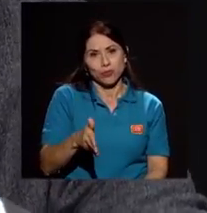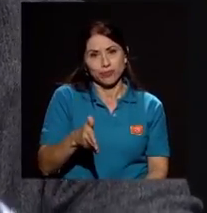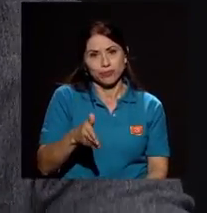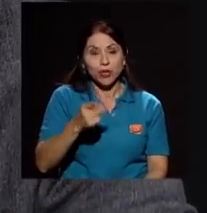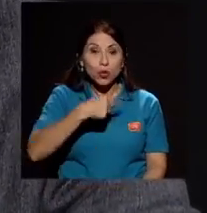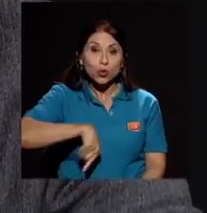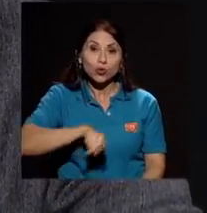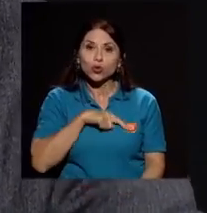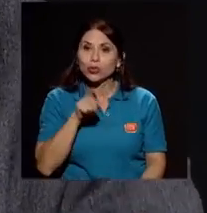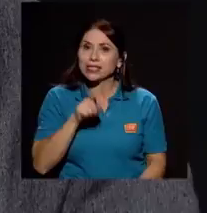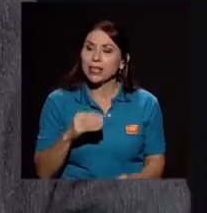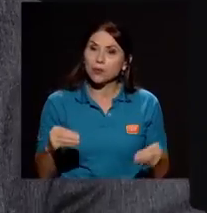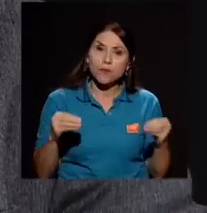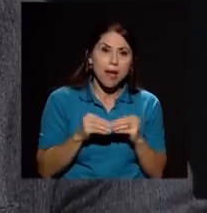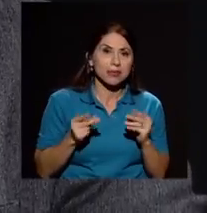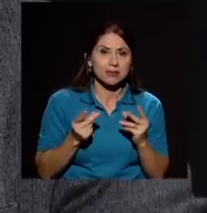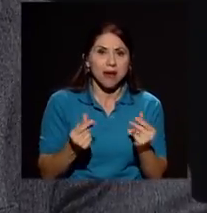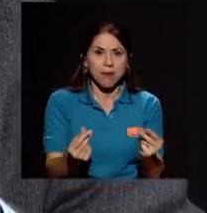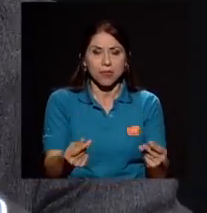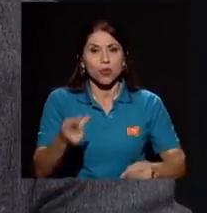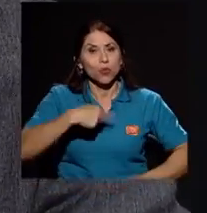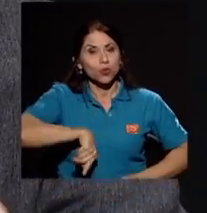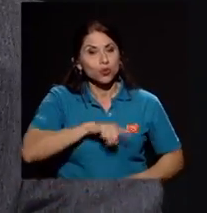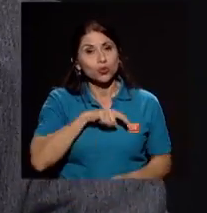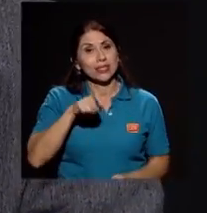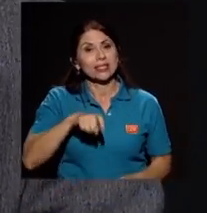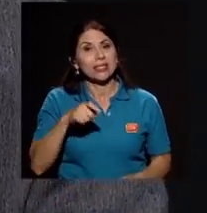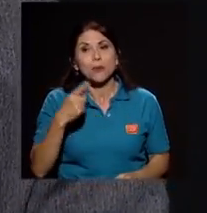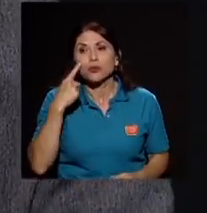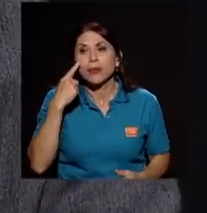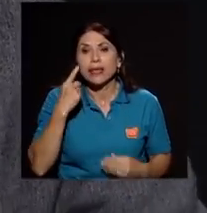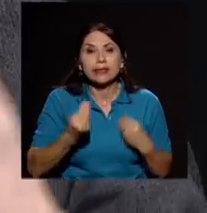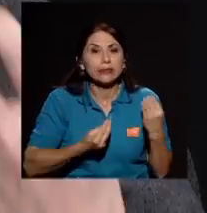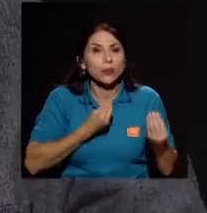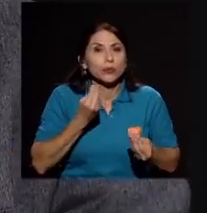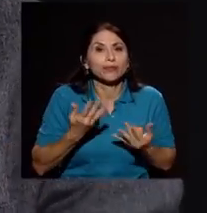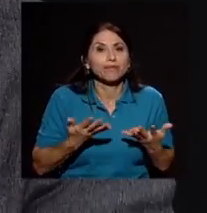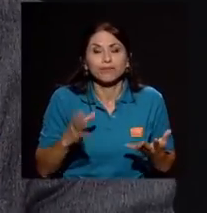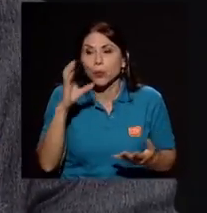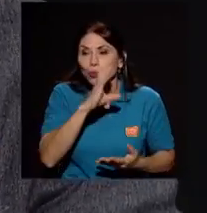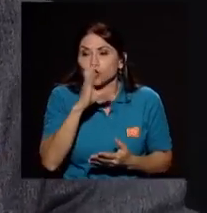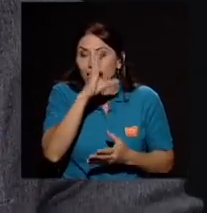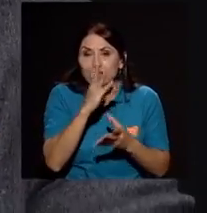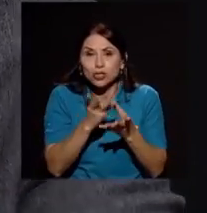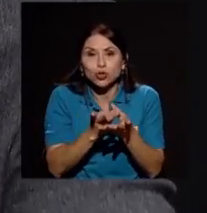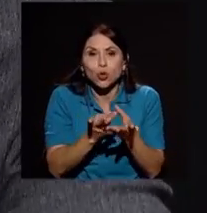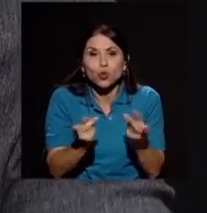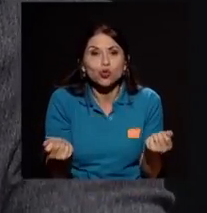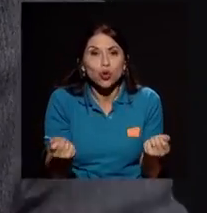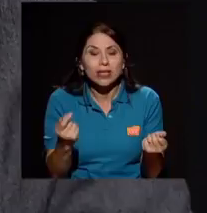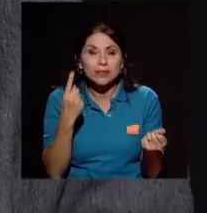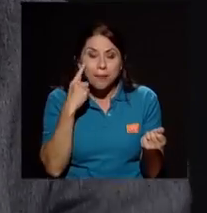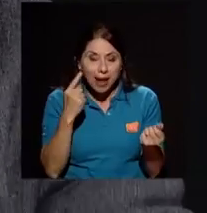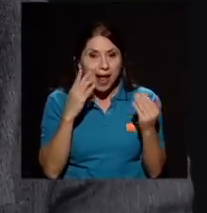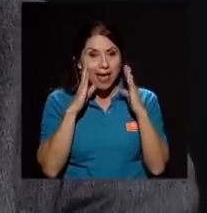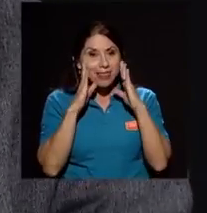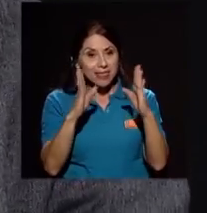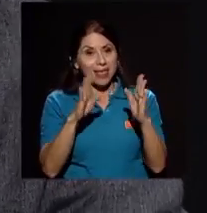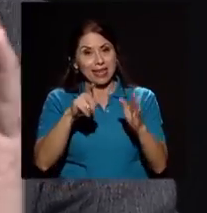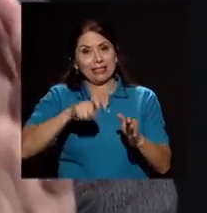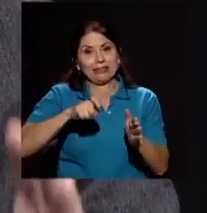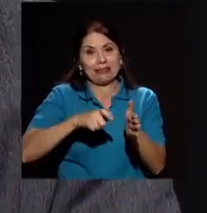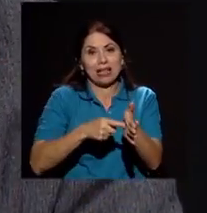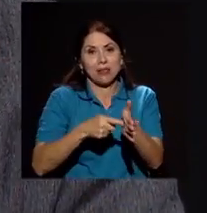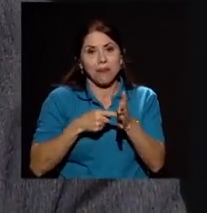movernos más rápido necesitamos ver a ver buscar fuera de la caja soluciones como decís para atender esa demanda eso